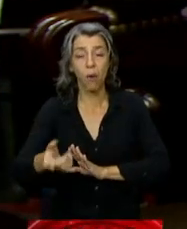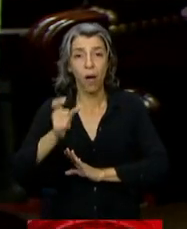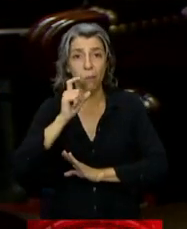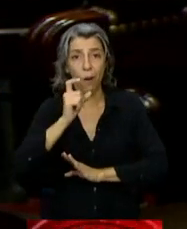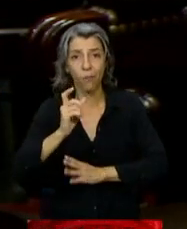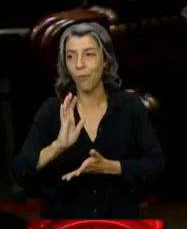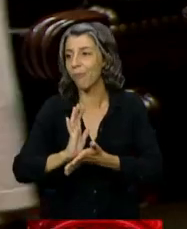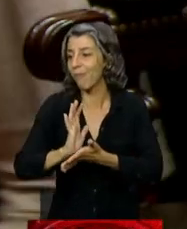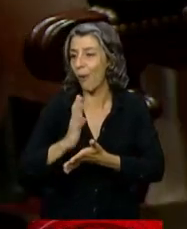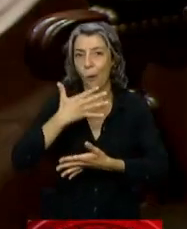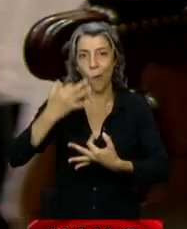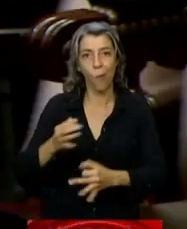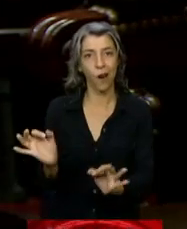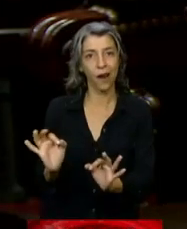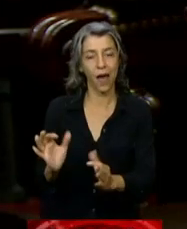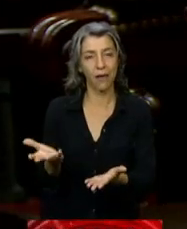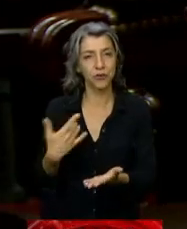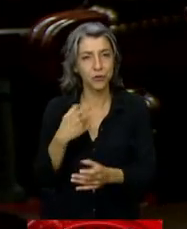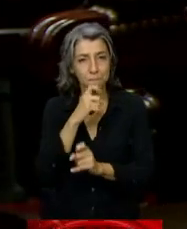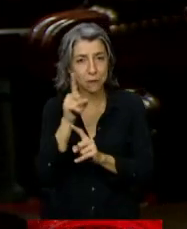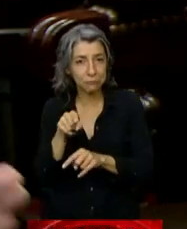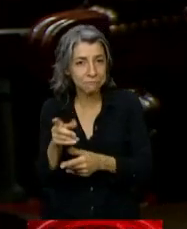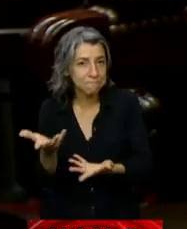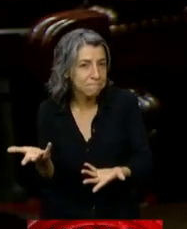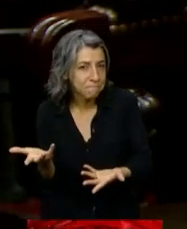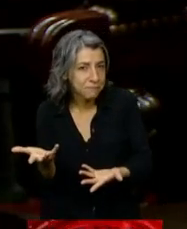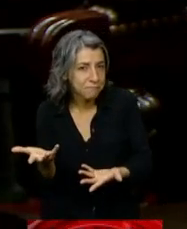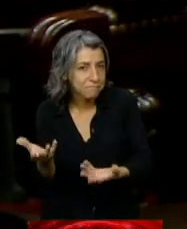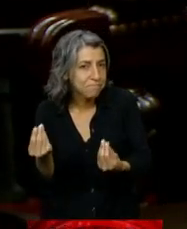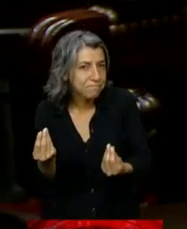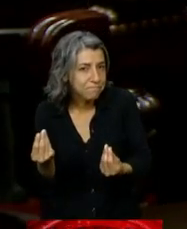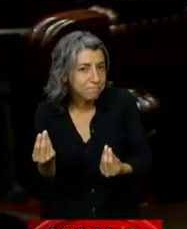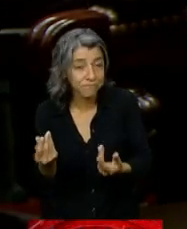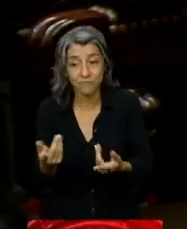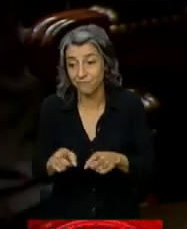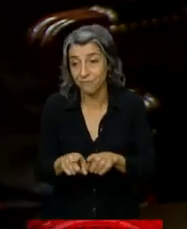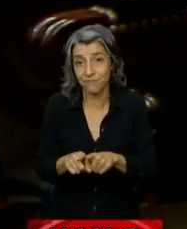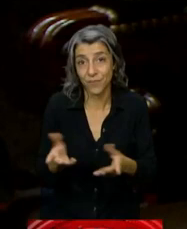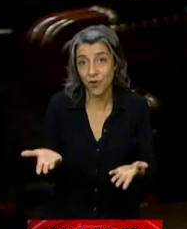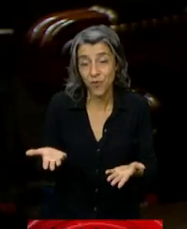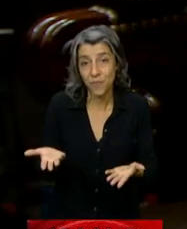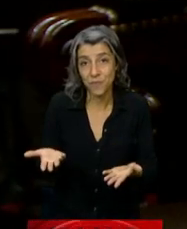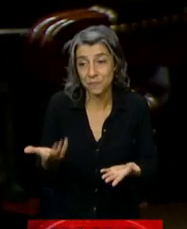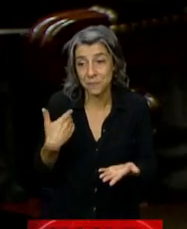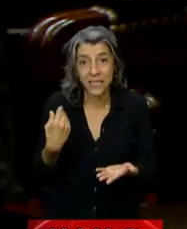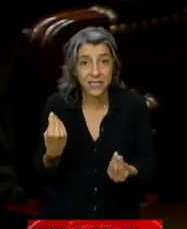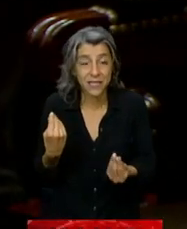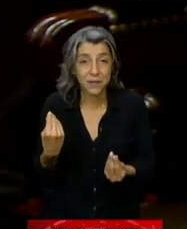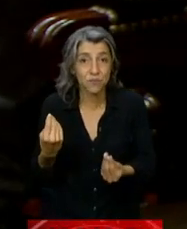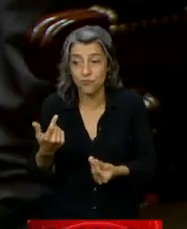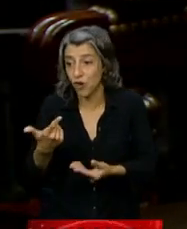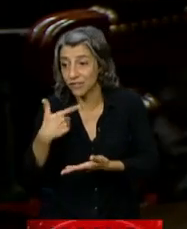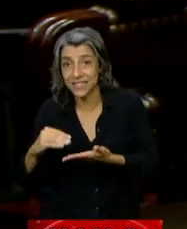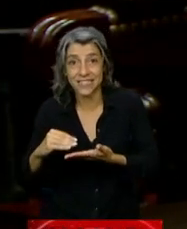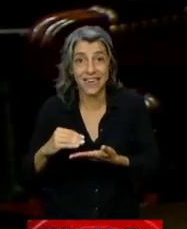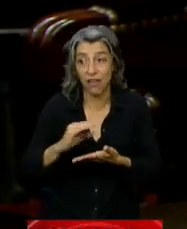el Senado si hubieran dicho a la inversa que los jueces y los miembros del Poder Judicial no debían